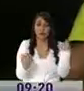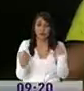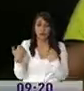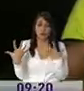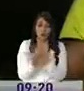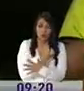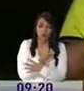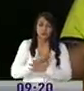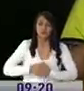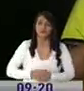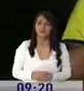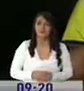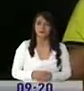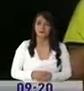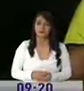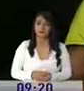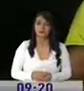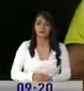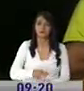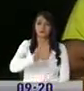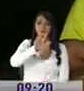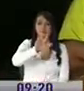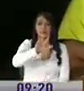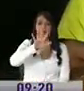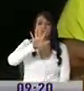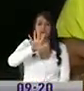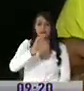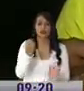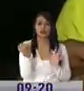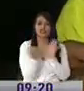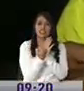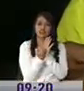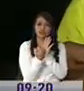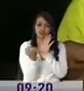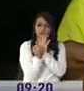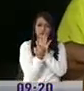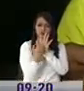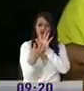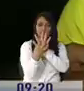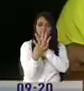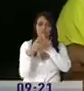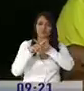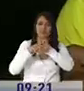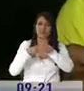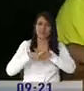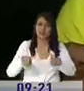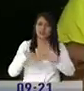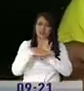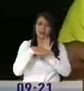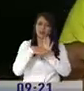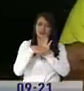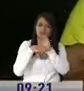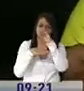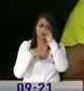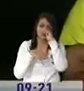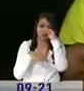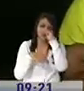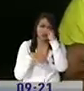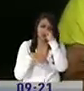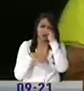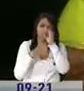incautado más de 35 sellos secos de diferentes unidades financieras de